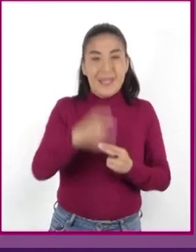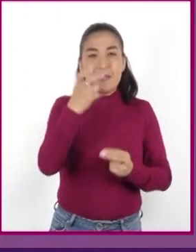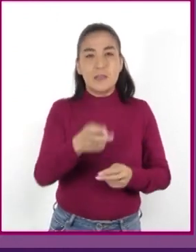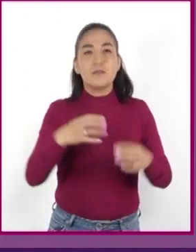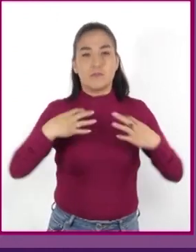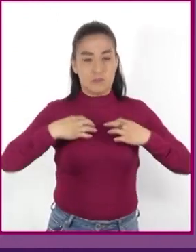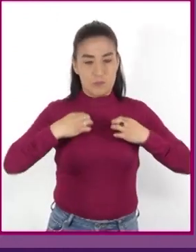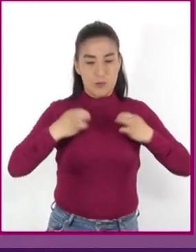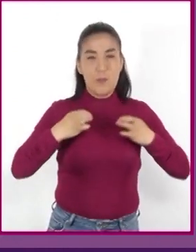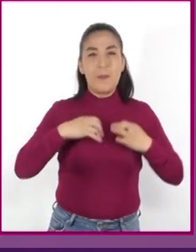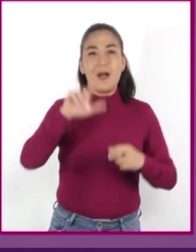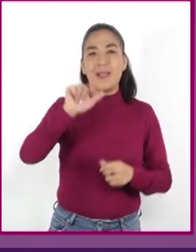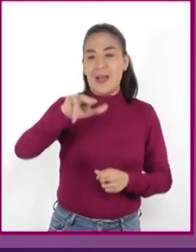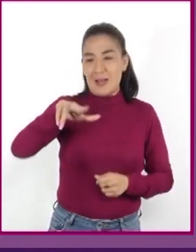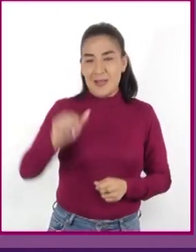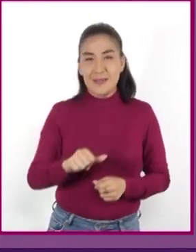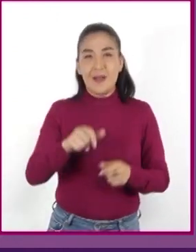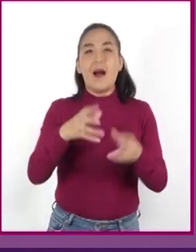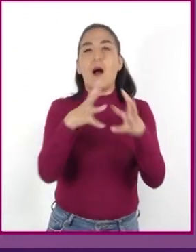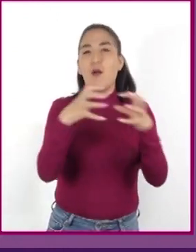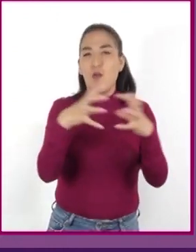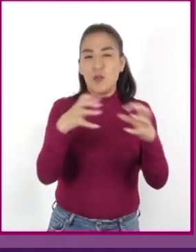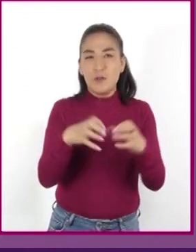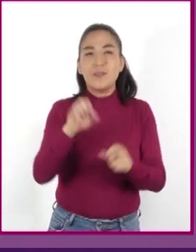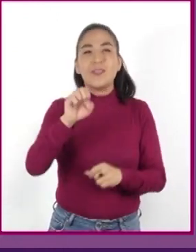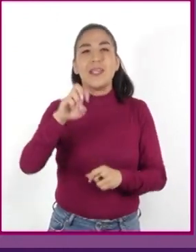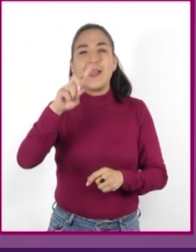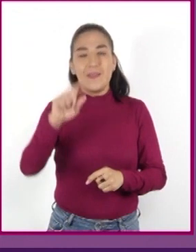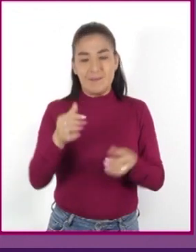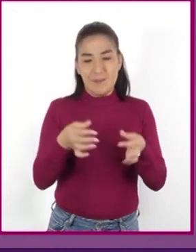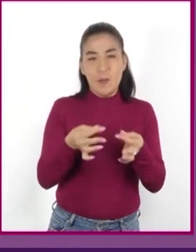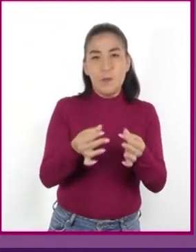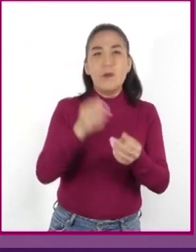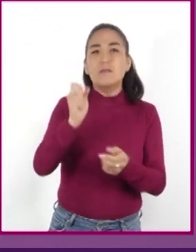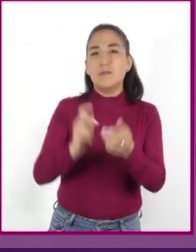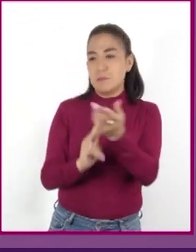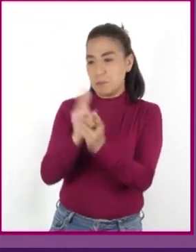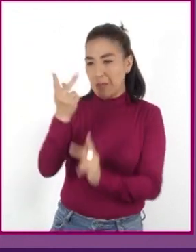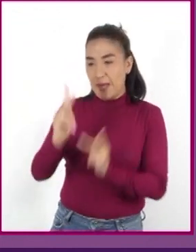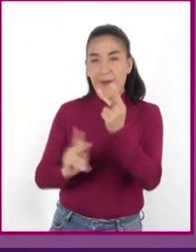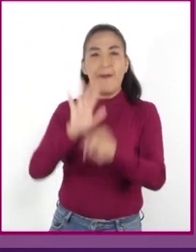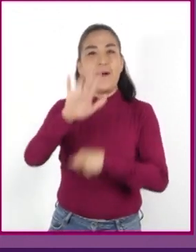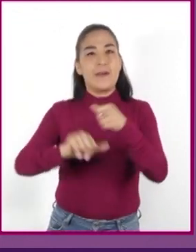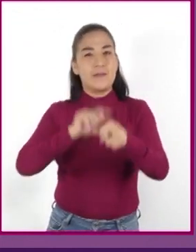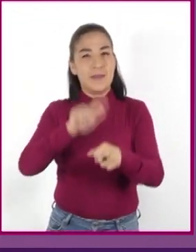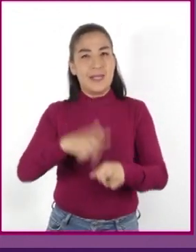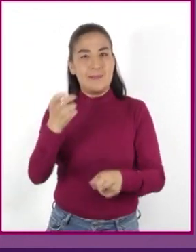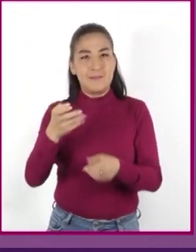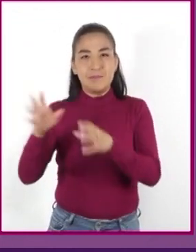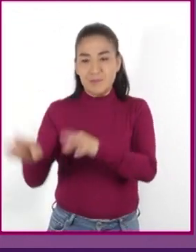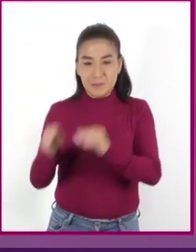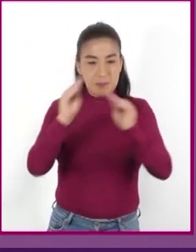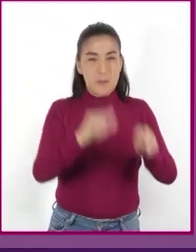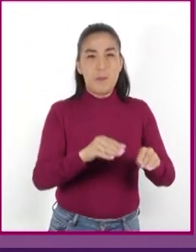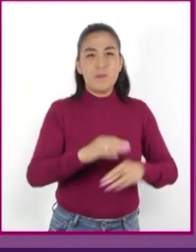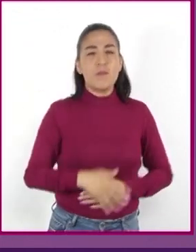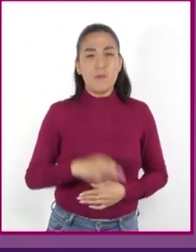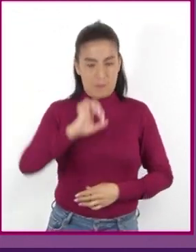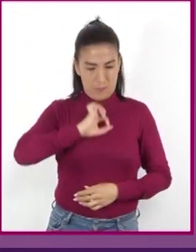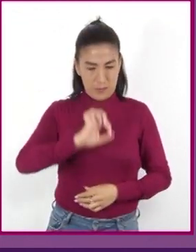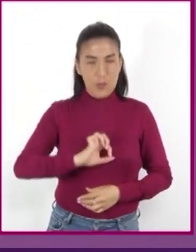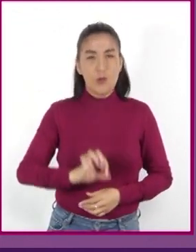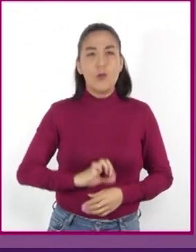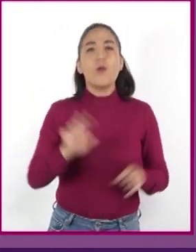lana, seda y algodón, los cuales se obtienen de plantas y animales. Los botones se hacían de